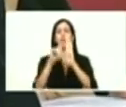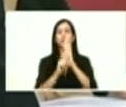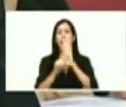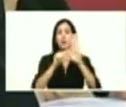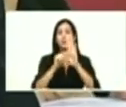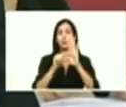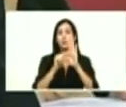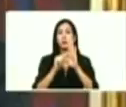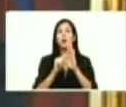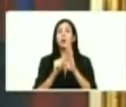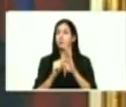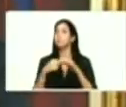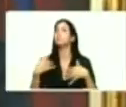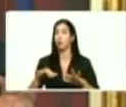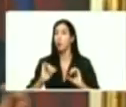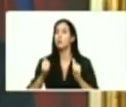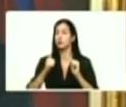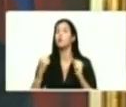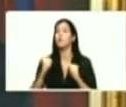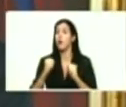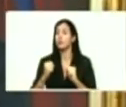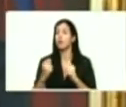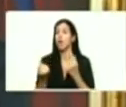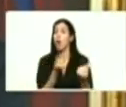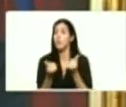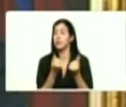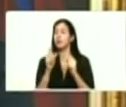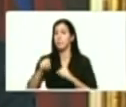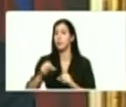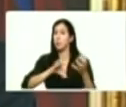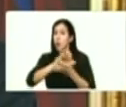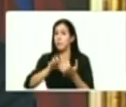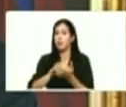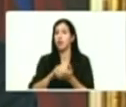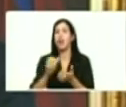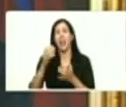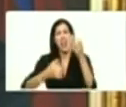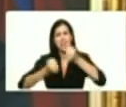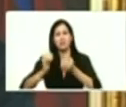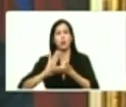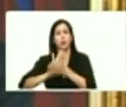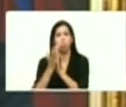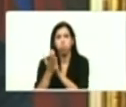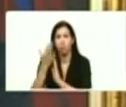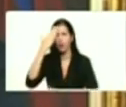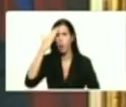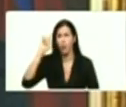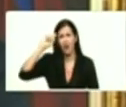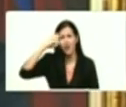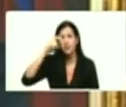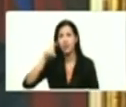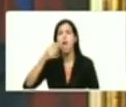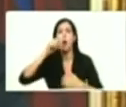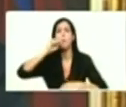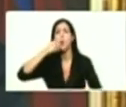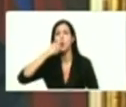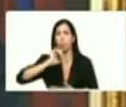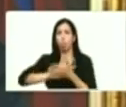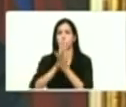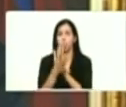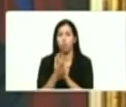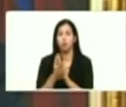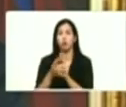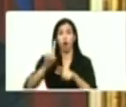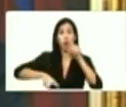nos tiraron una guerrita económica probaron algunas cositas de esta desaparecieron la leche ¿te acuerdas Erika? el pollo desaparecieron un poco de